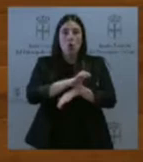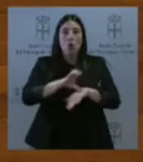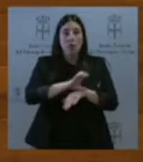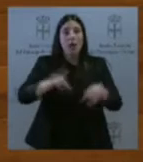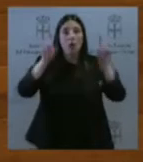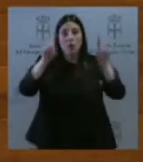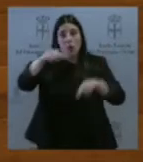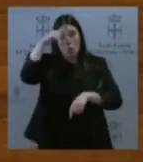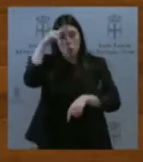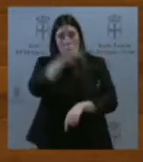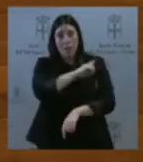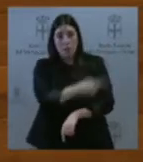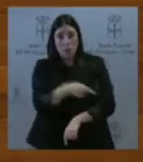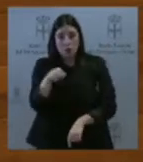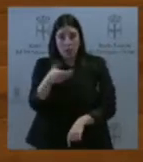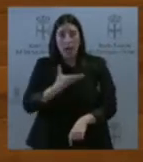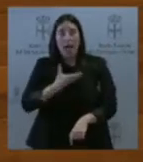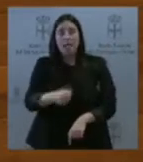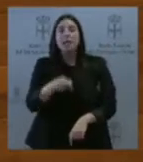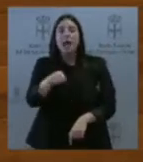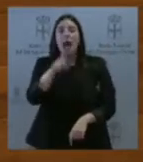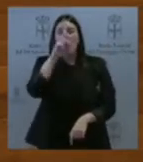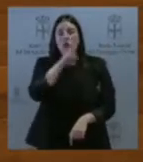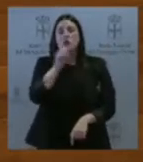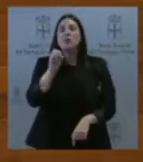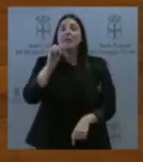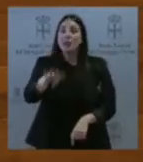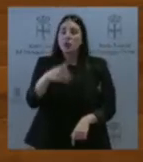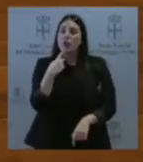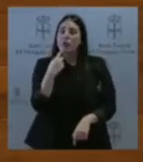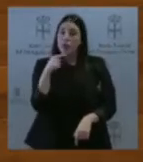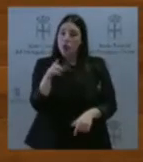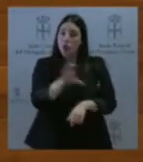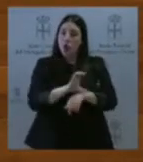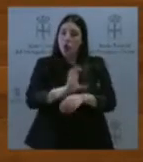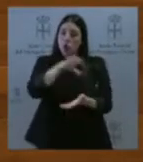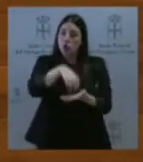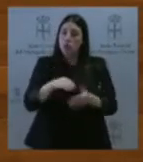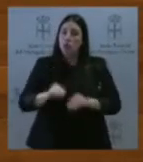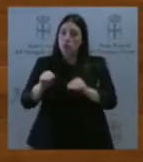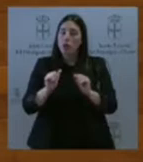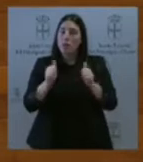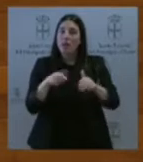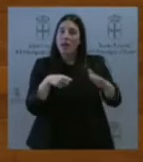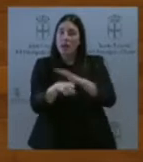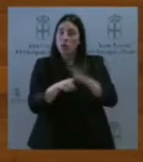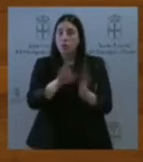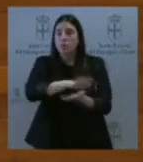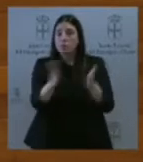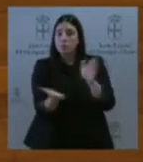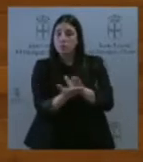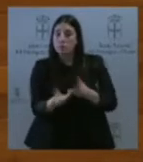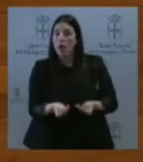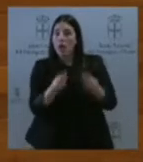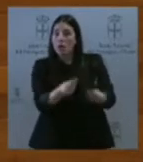en 2014 que su consejería iniciaría los trámites para incoar el expediente para declarar bien de interés cultural la fábrica de armas de Trubia.